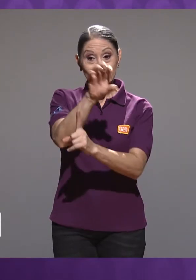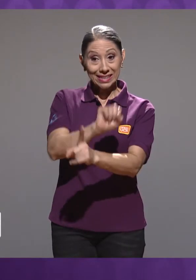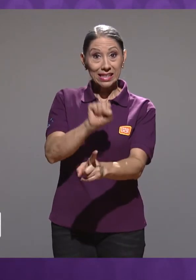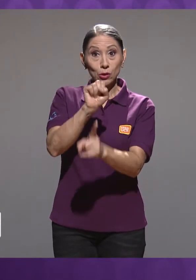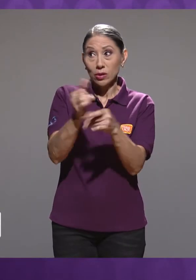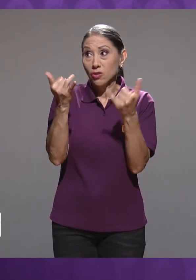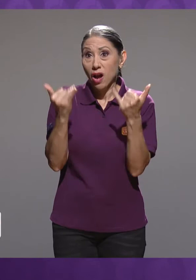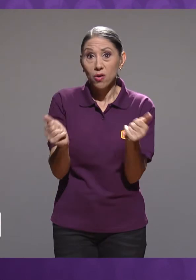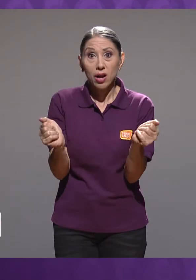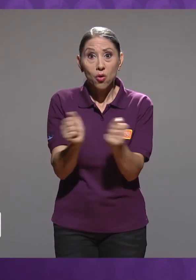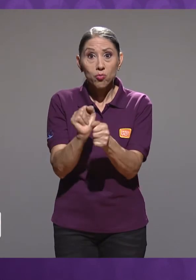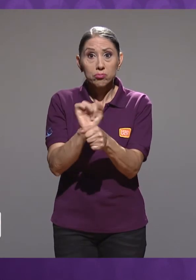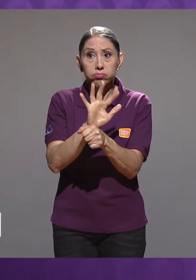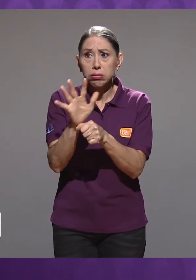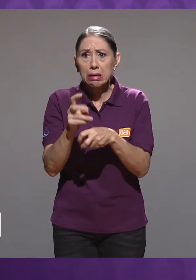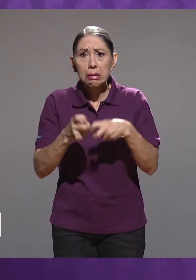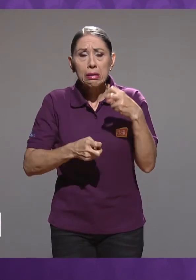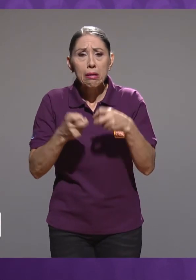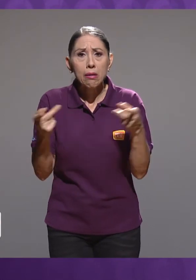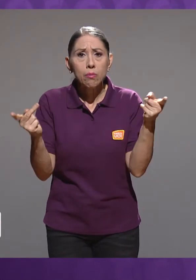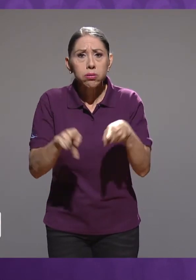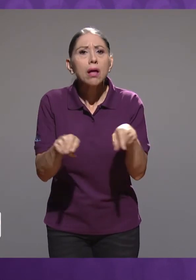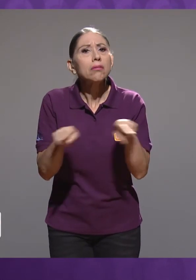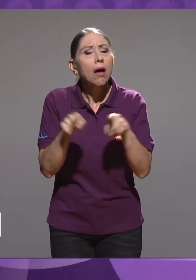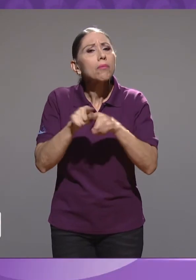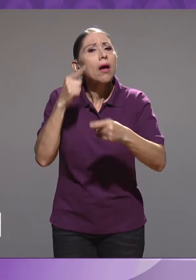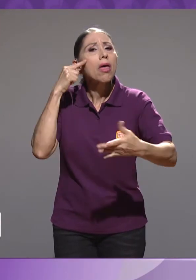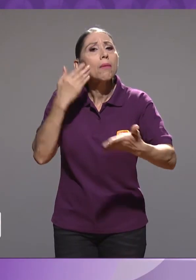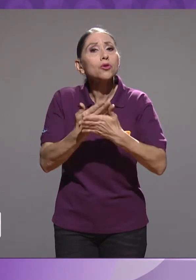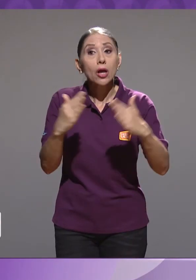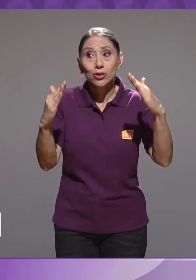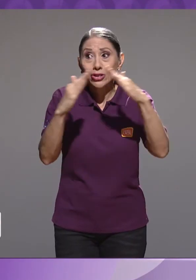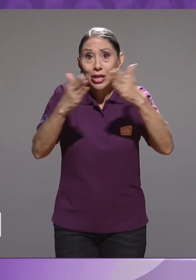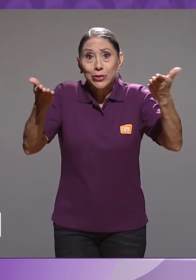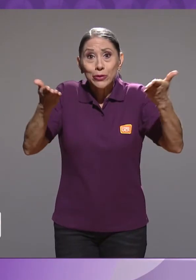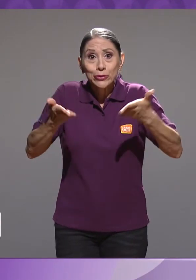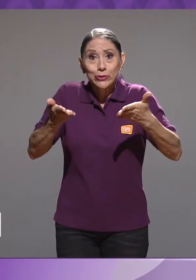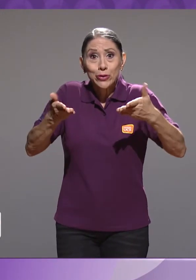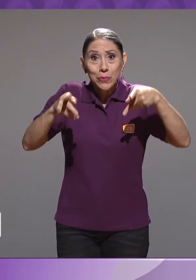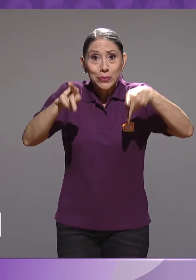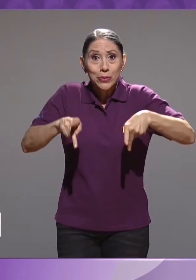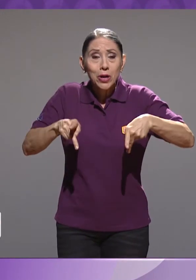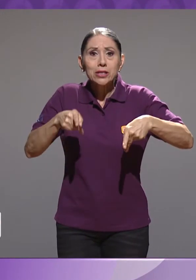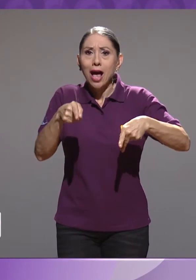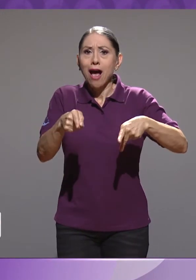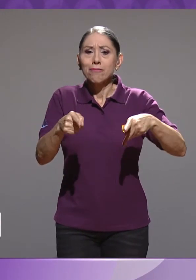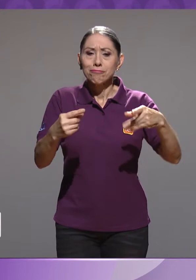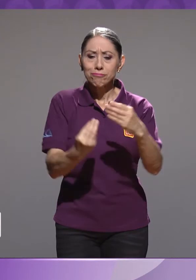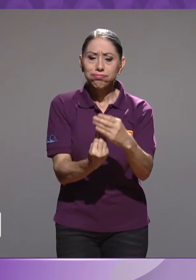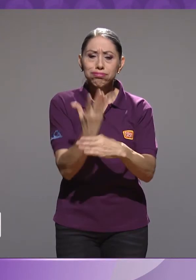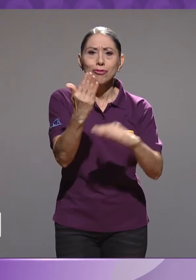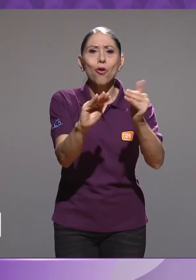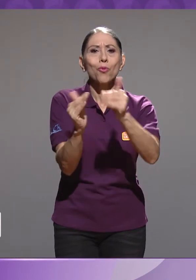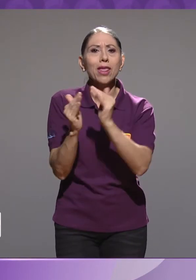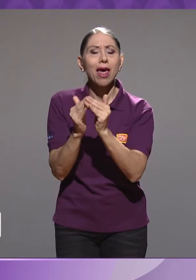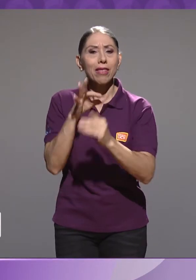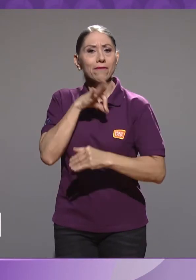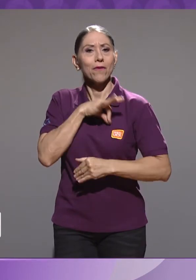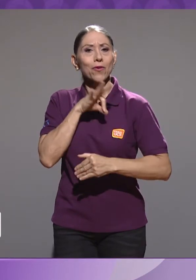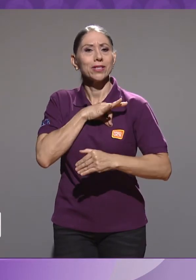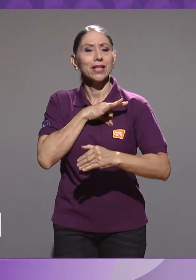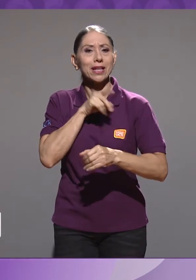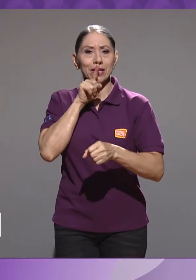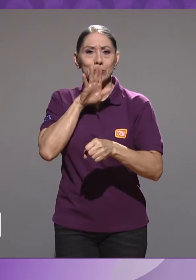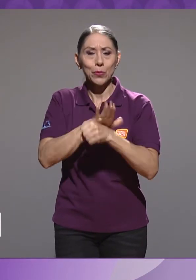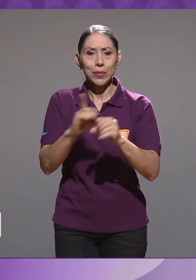Esta situación de crisis también ha permitido demostrar el potencial de los centros diurnos para crear comunidad y favorecer el cumplimiento de los derechos de